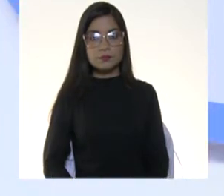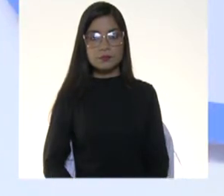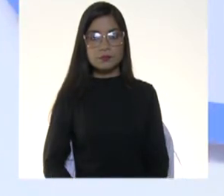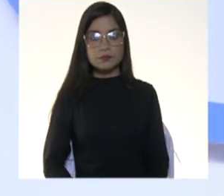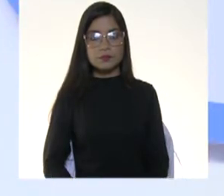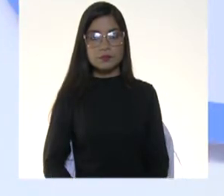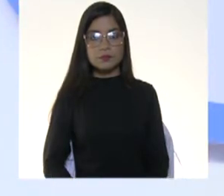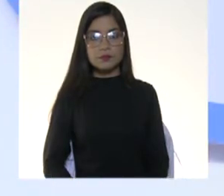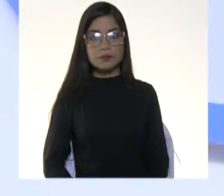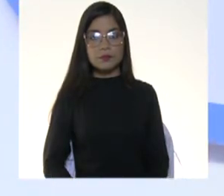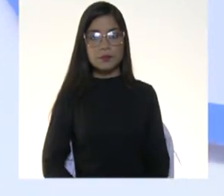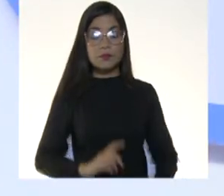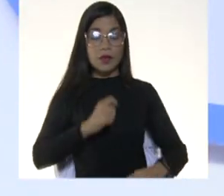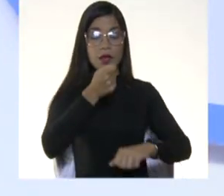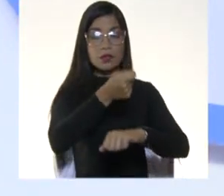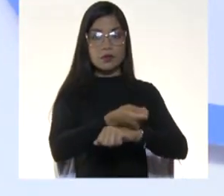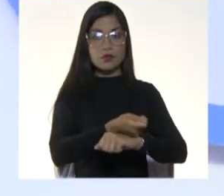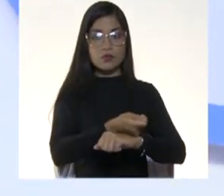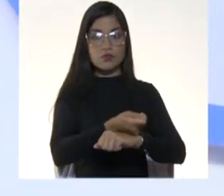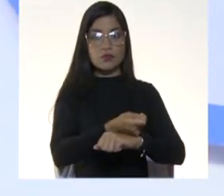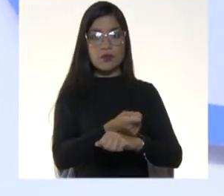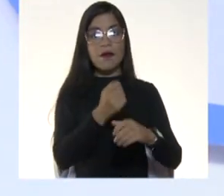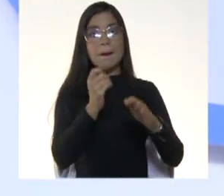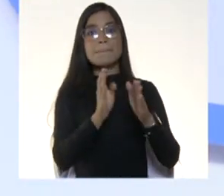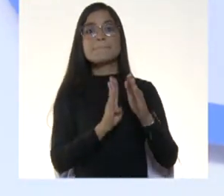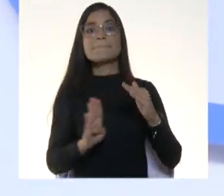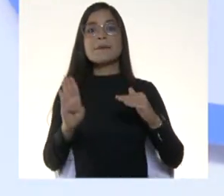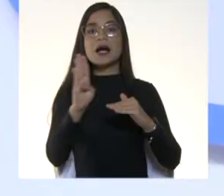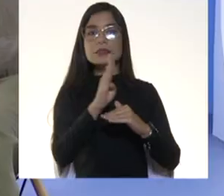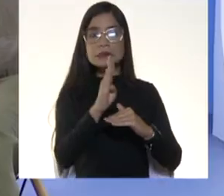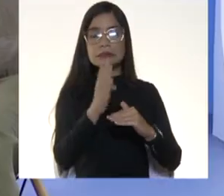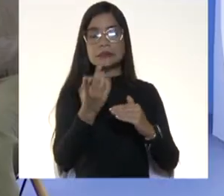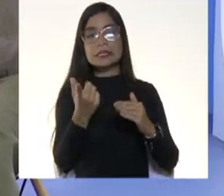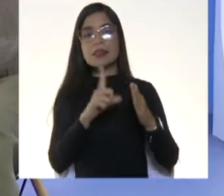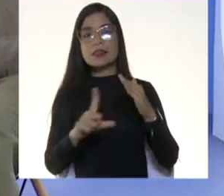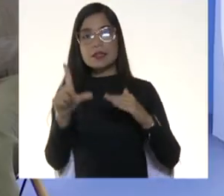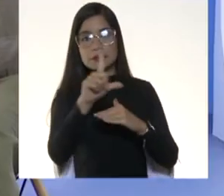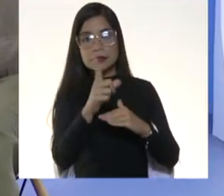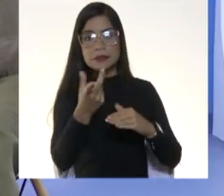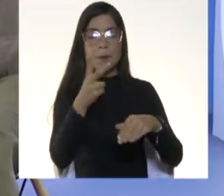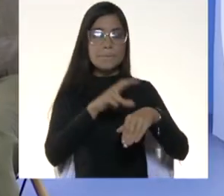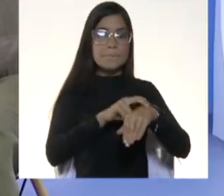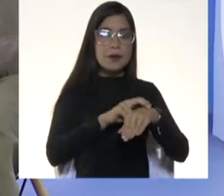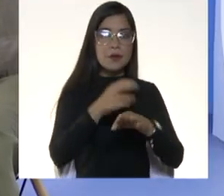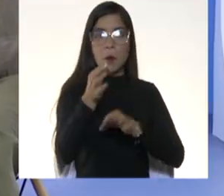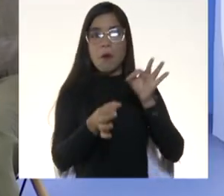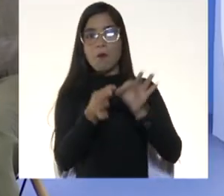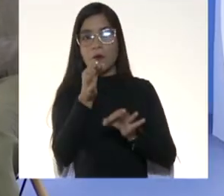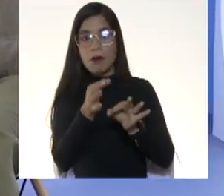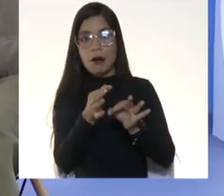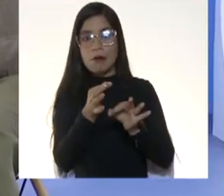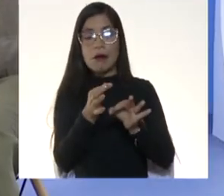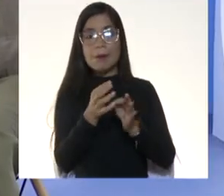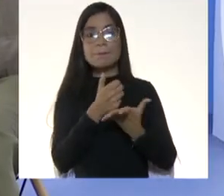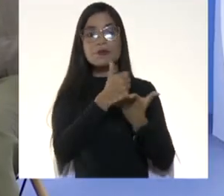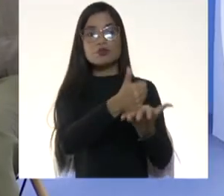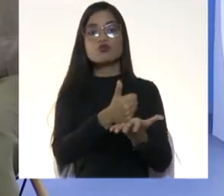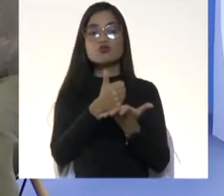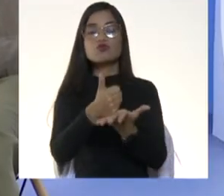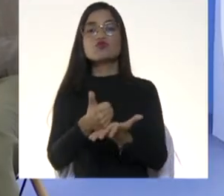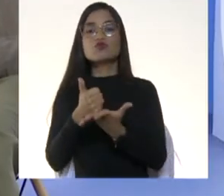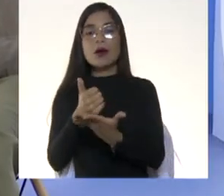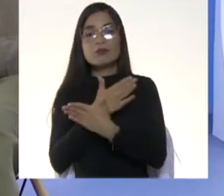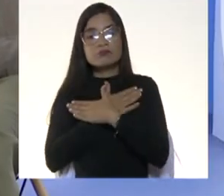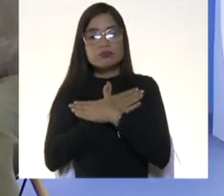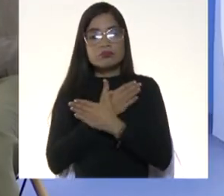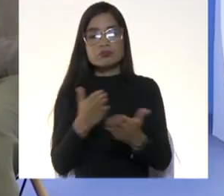medio o de bachiller, de licenciado, de ingeniero, de médico, de abogado, es para servir a la sociedad, muchachos. No es para lucrarme yo